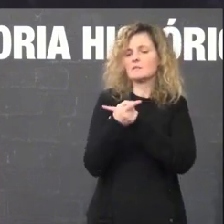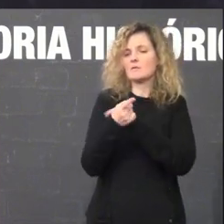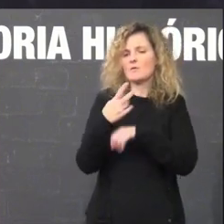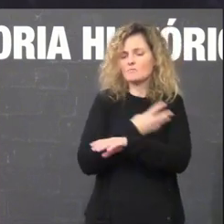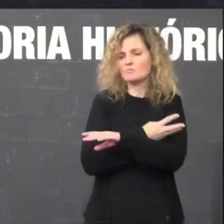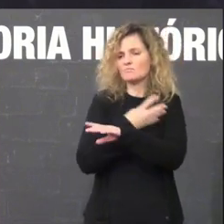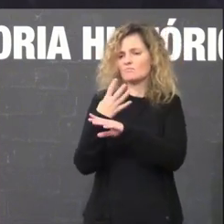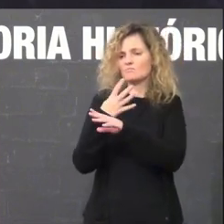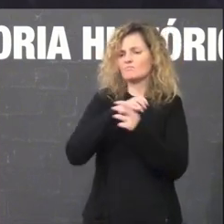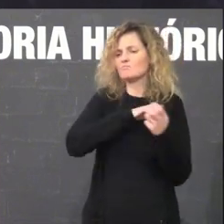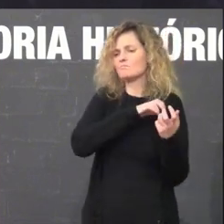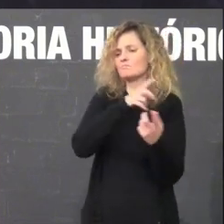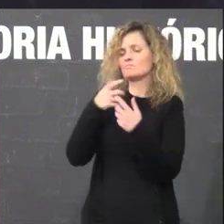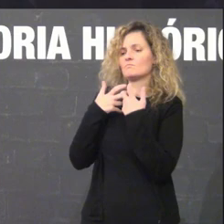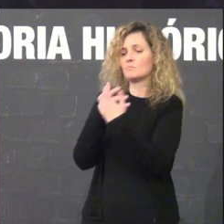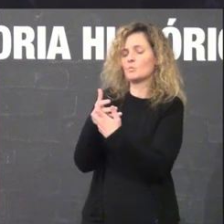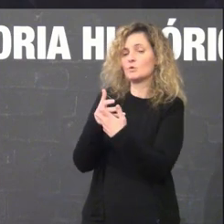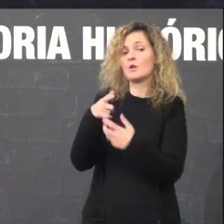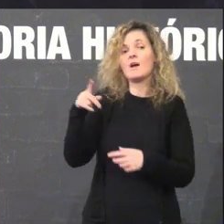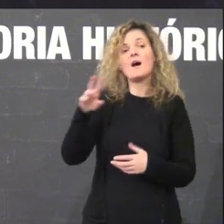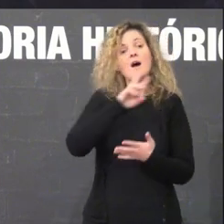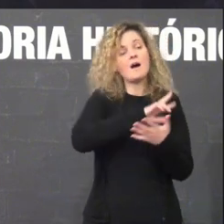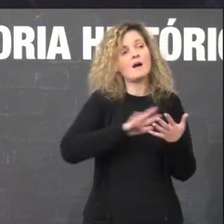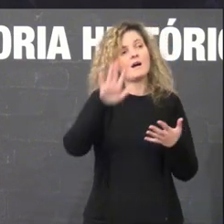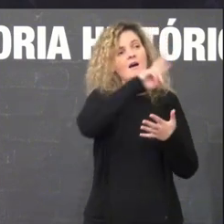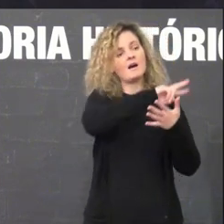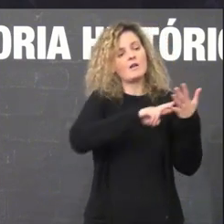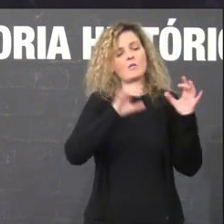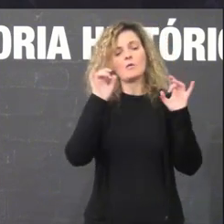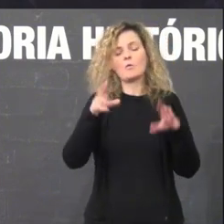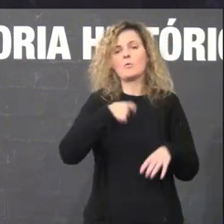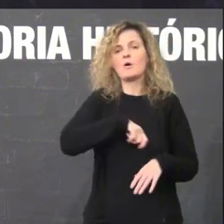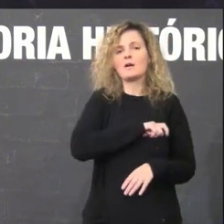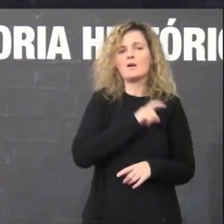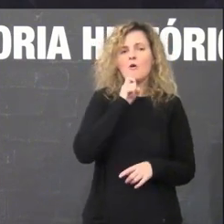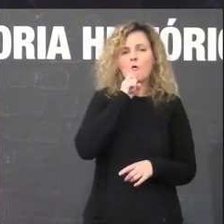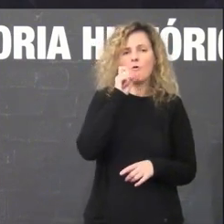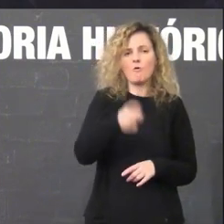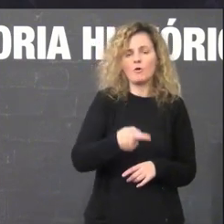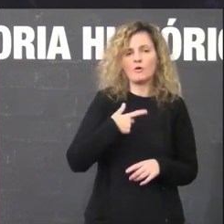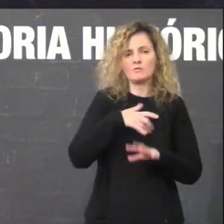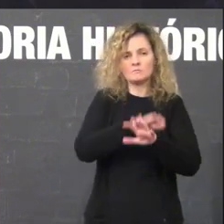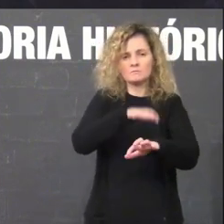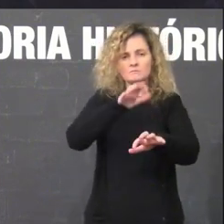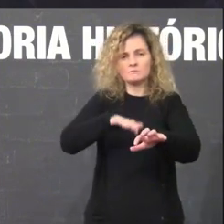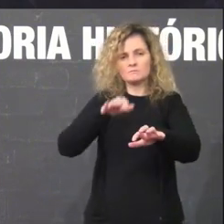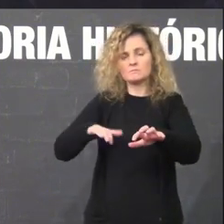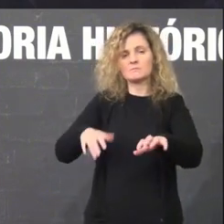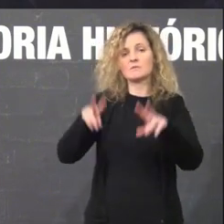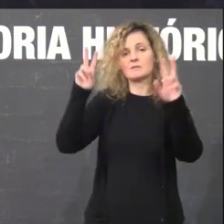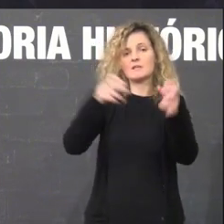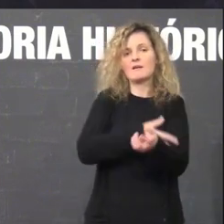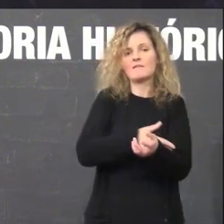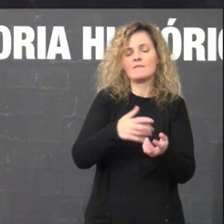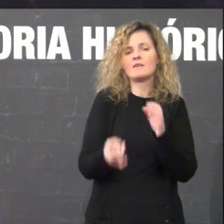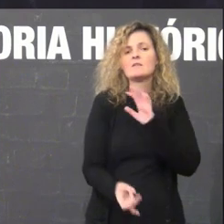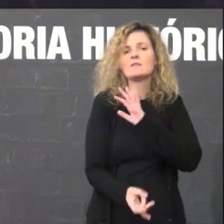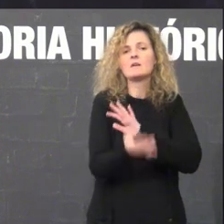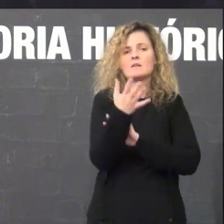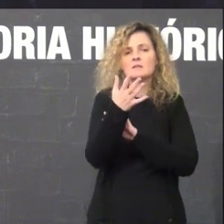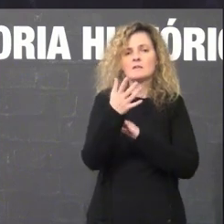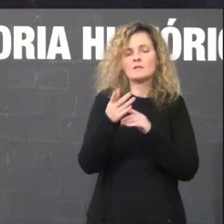ardor combativo y en Galicia como en toda España el odio sagrado de las masas populares al franquismo genera